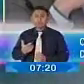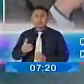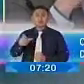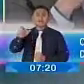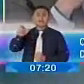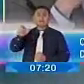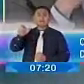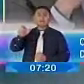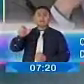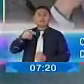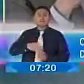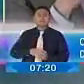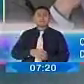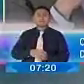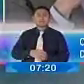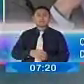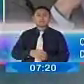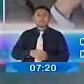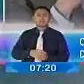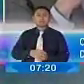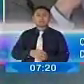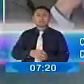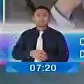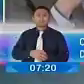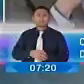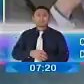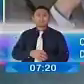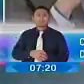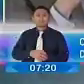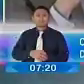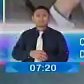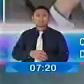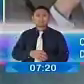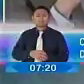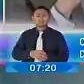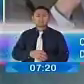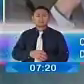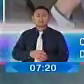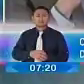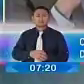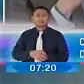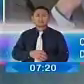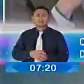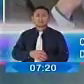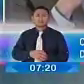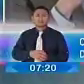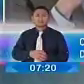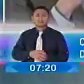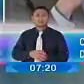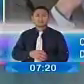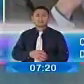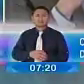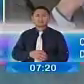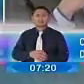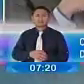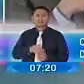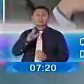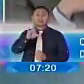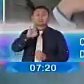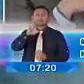parte de participación de esta canasta, el 75% son pymes